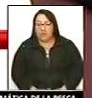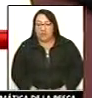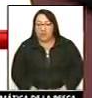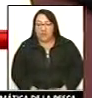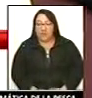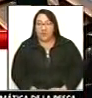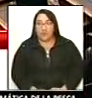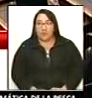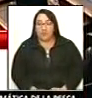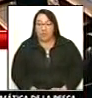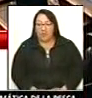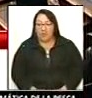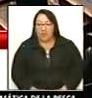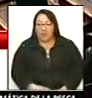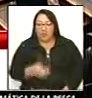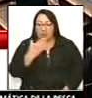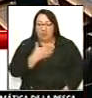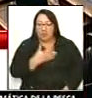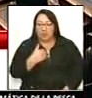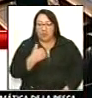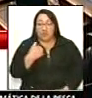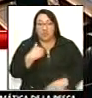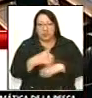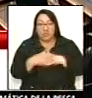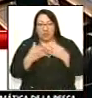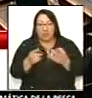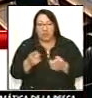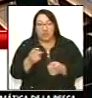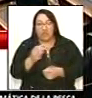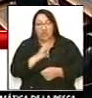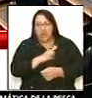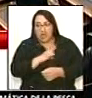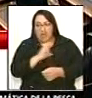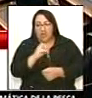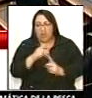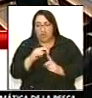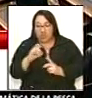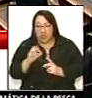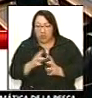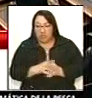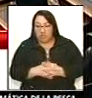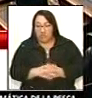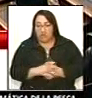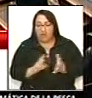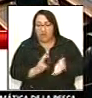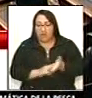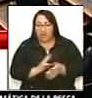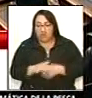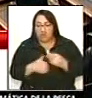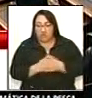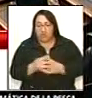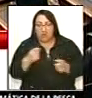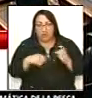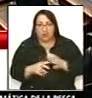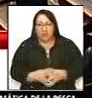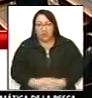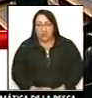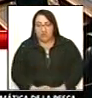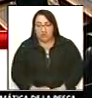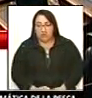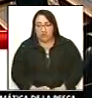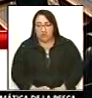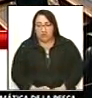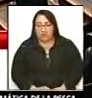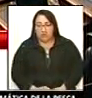Alcorta. Gracias, presidente. Saludar al presidente de la Corte Suprema, al fiscal, al contralor, al defensor del pueblo y a todos los presentes. Larga